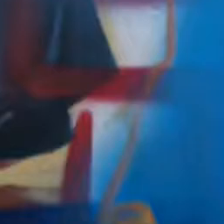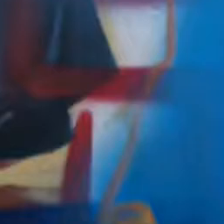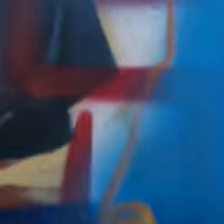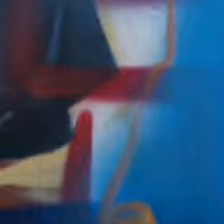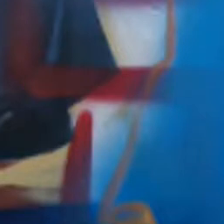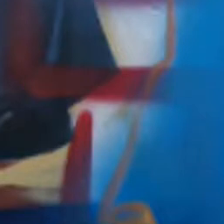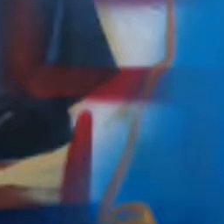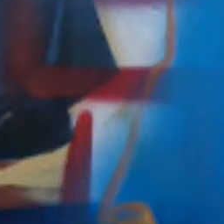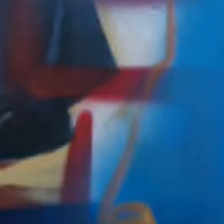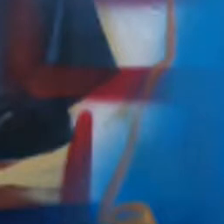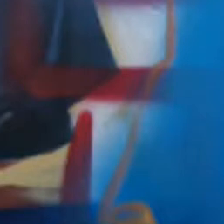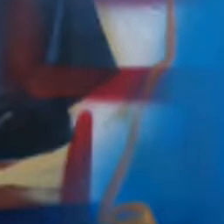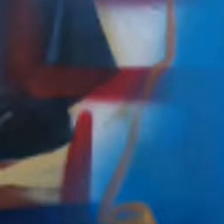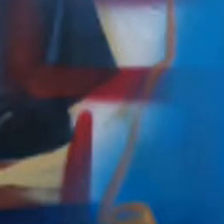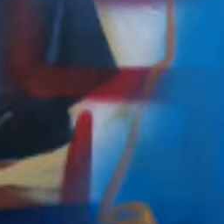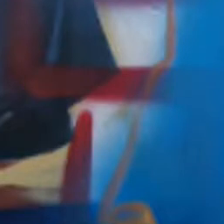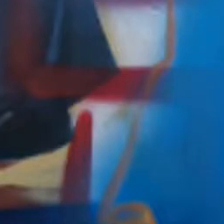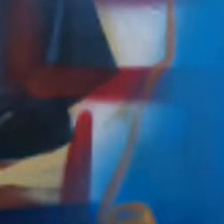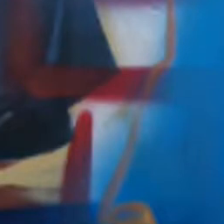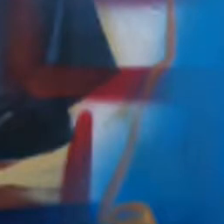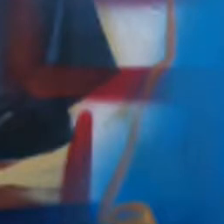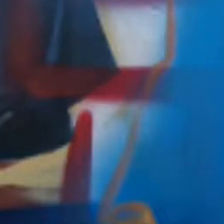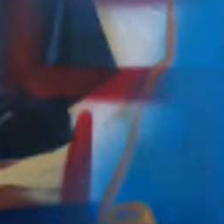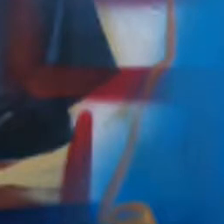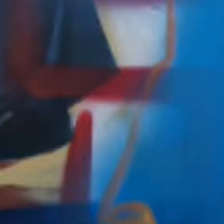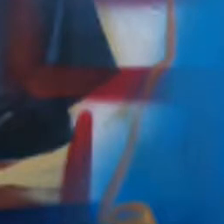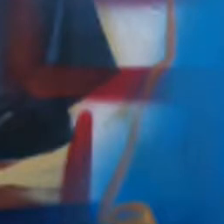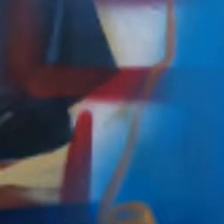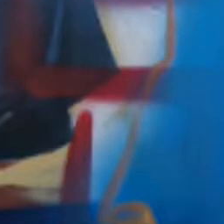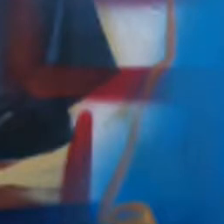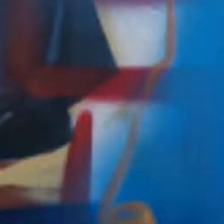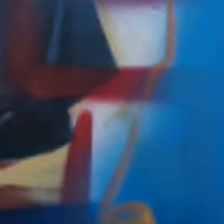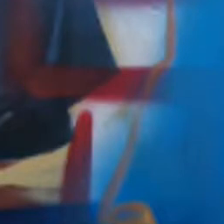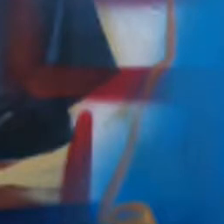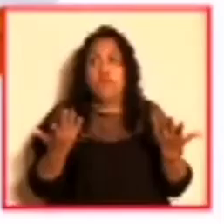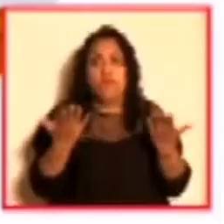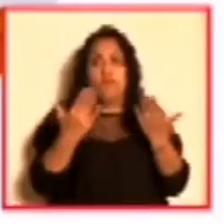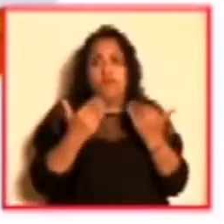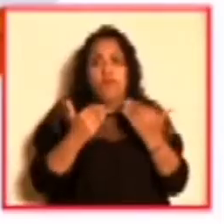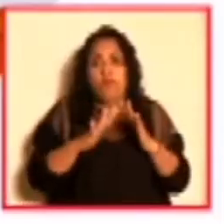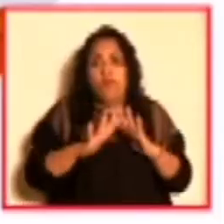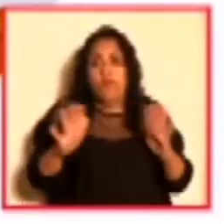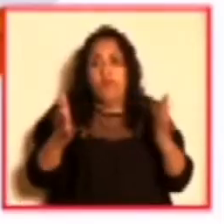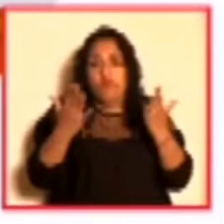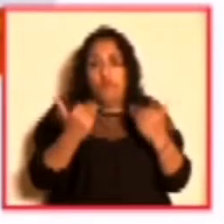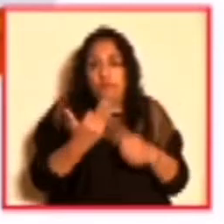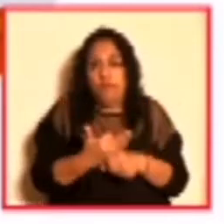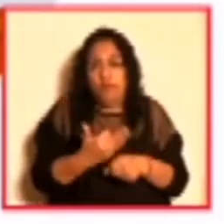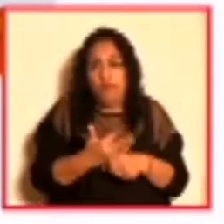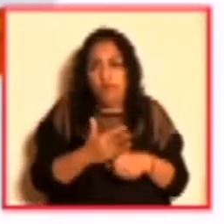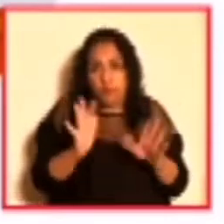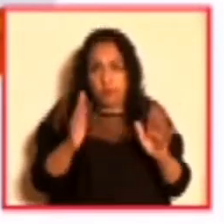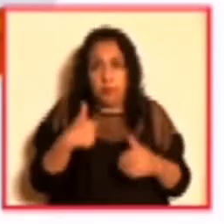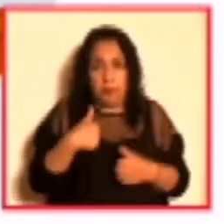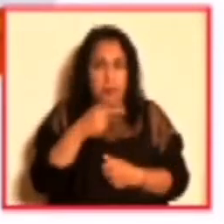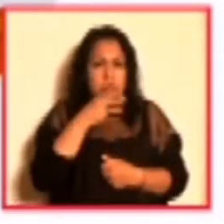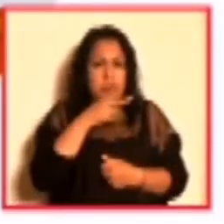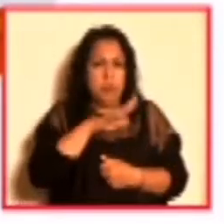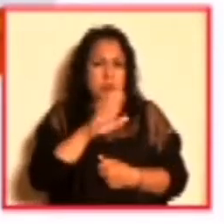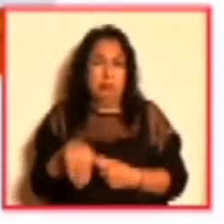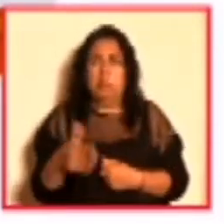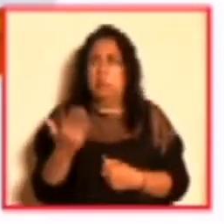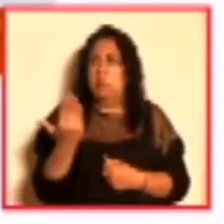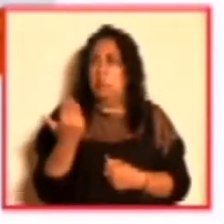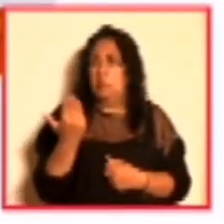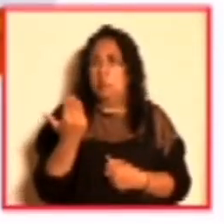habitan juguetes de ella, habitan personas que ya no están, que dicho sea de paso, mi padre murió